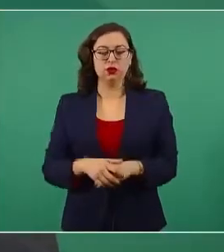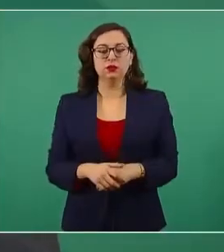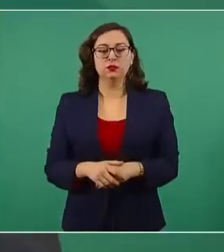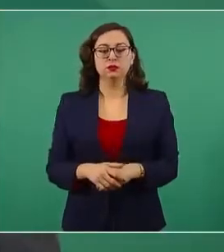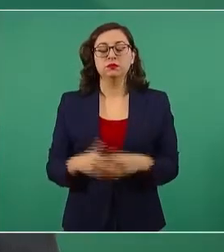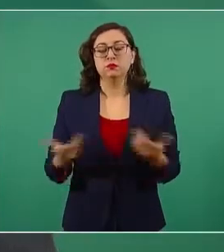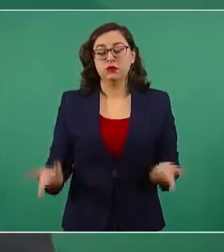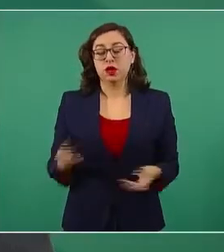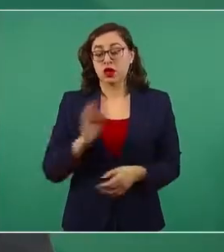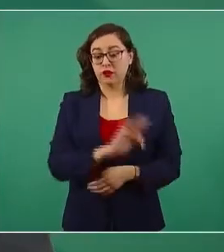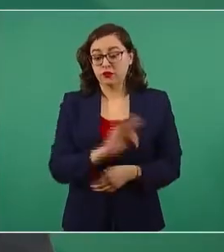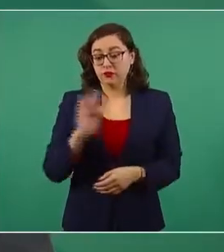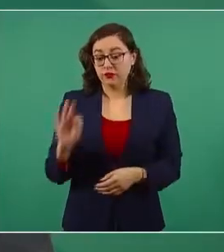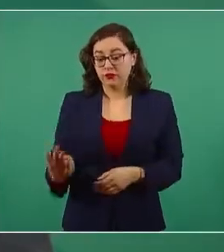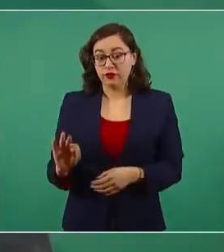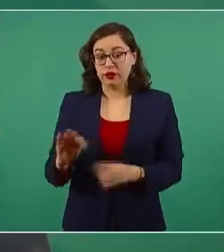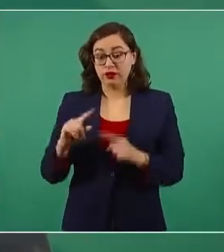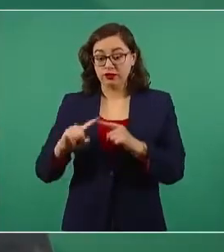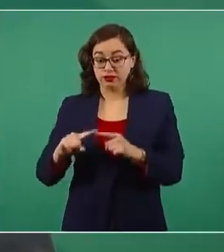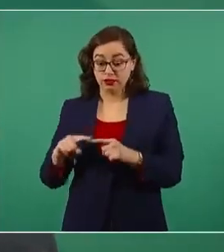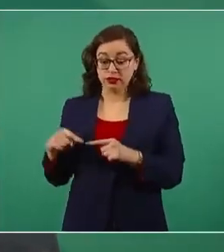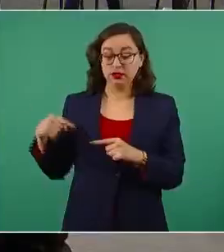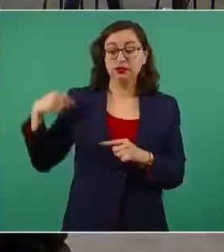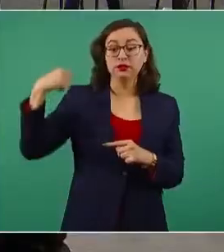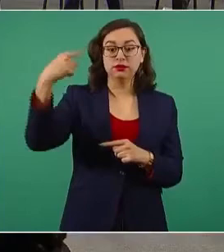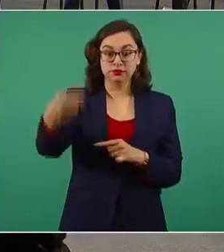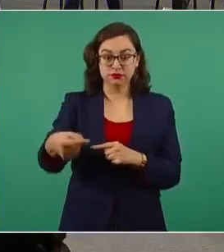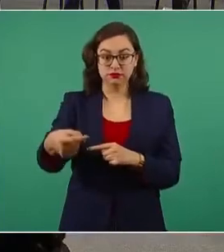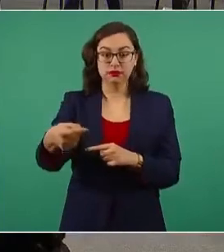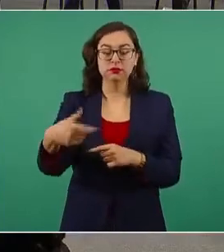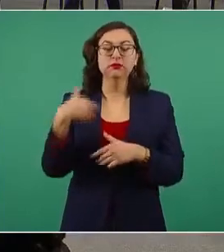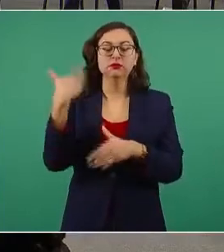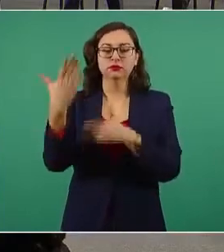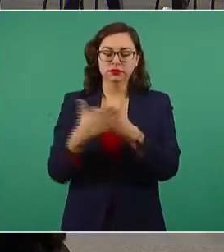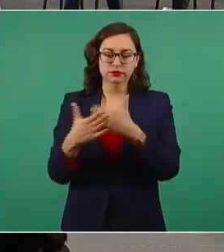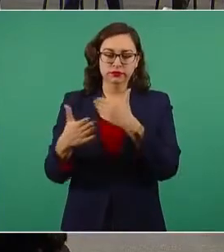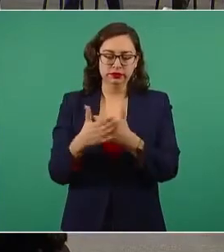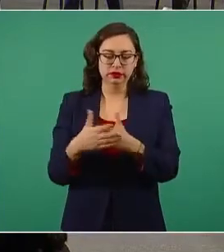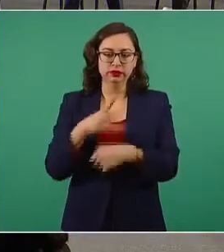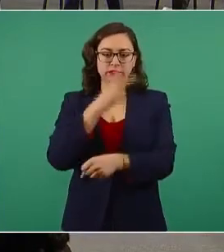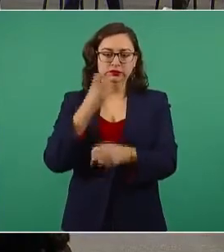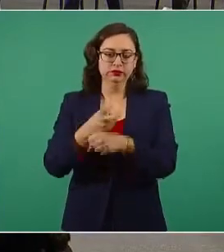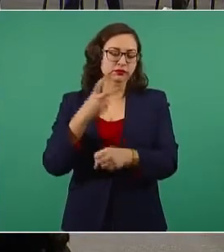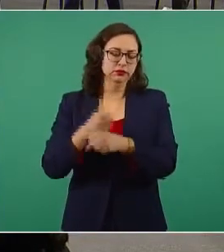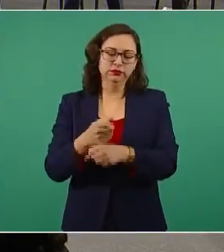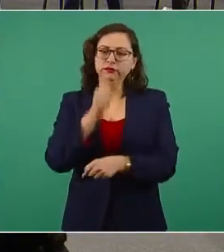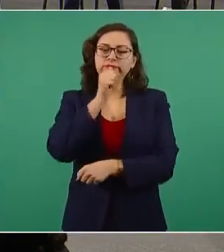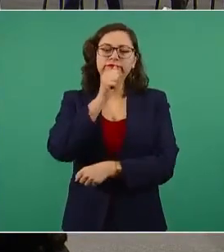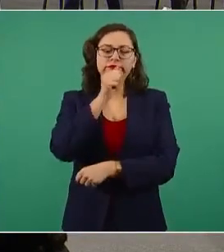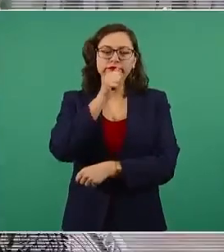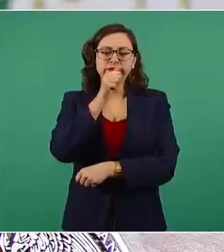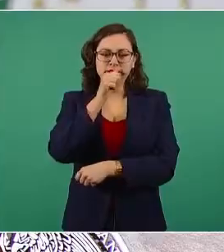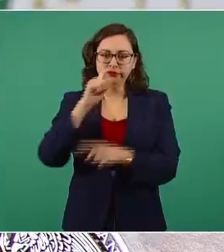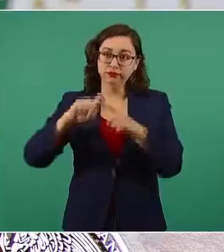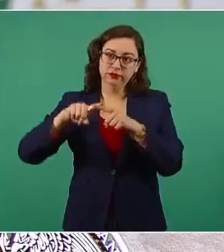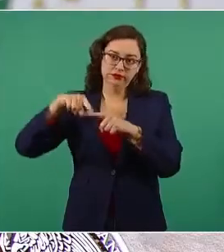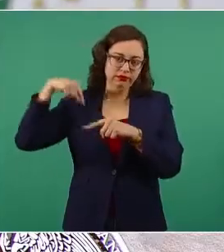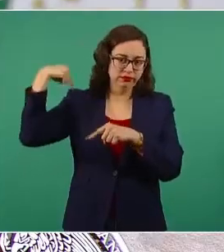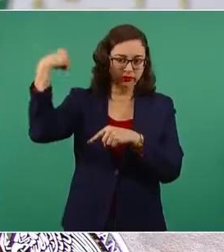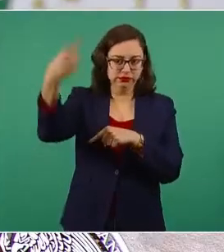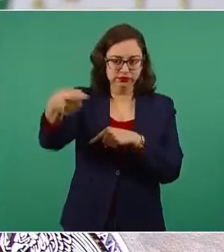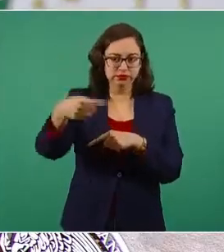según el calendario que se especifica para cada vacuna, estaremos recibiendo la segunda cuando nos toque. Pero prácticamente esta